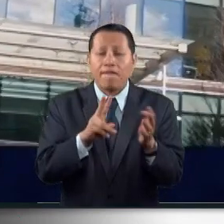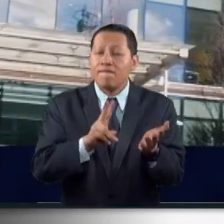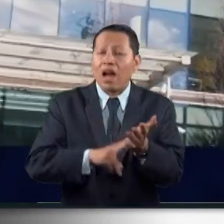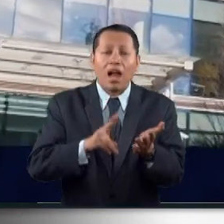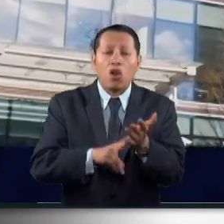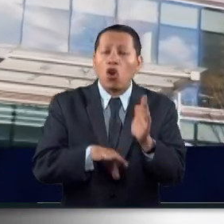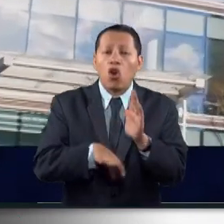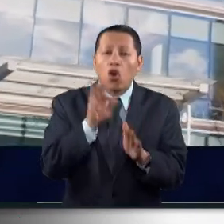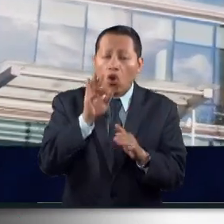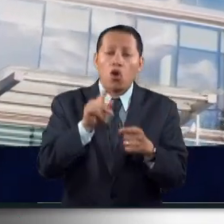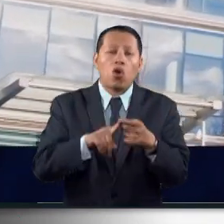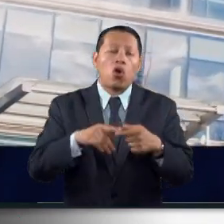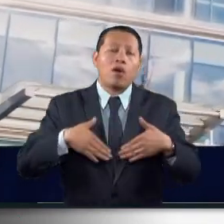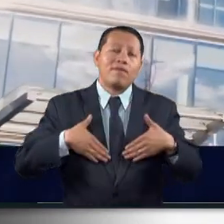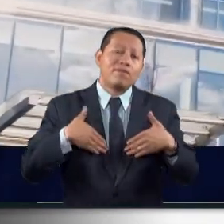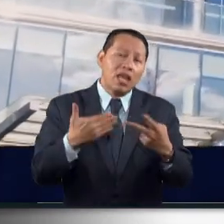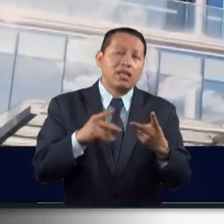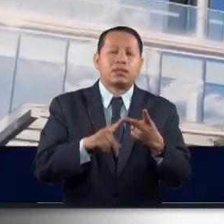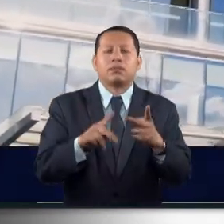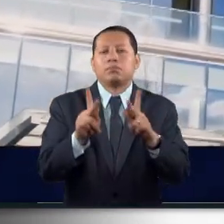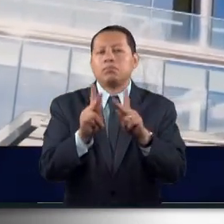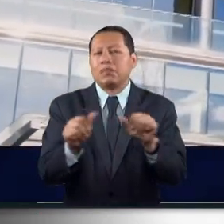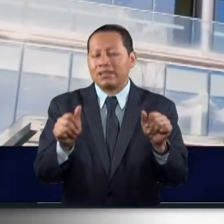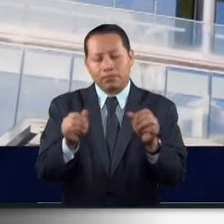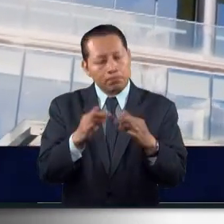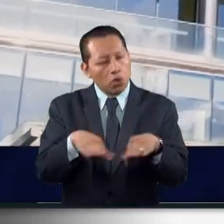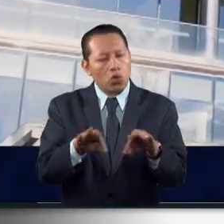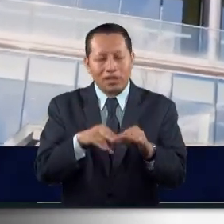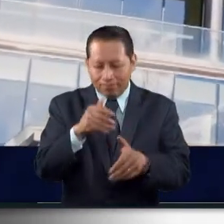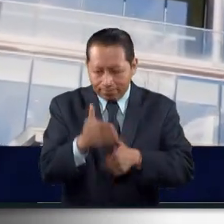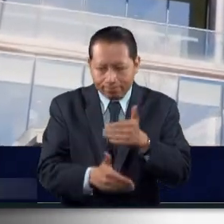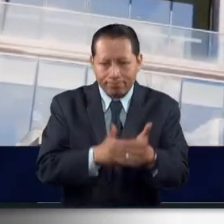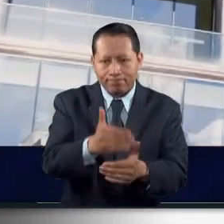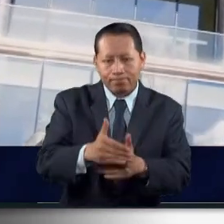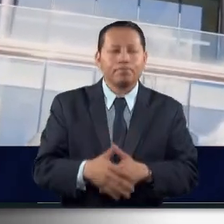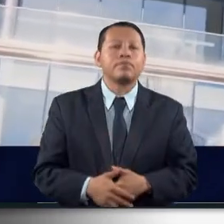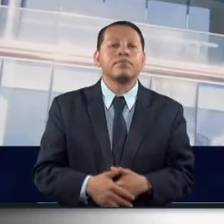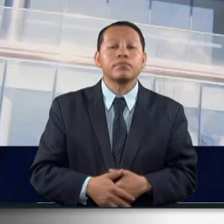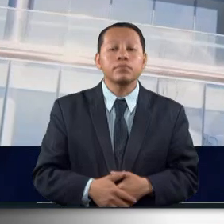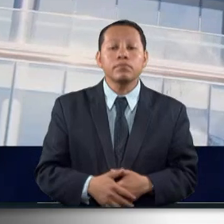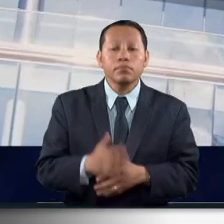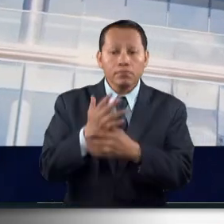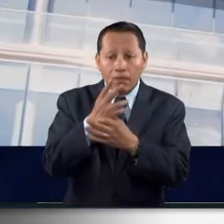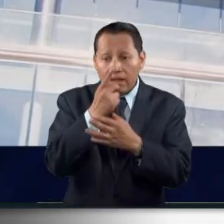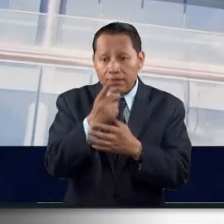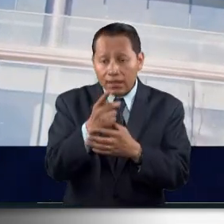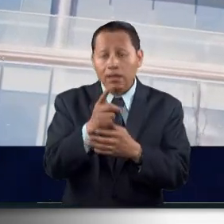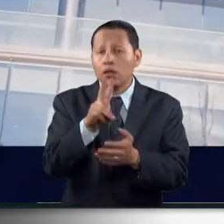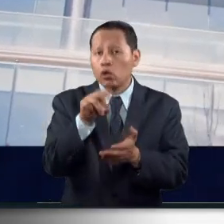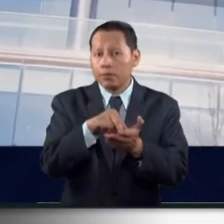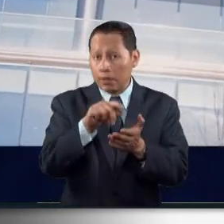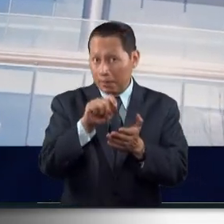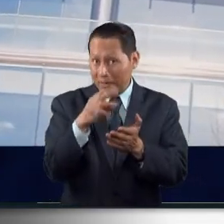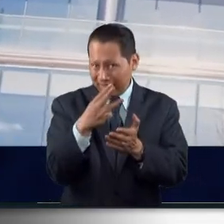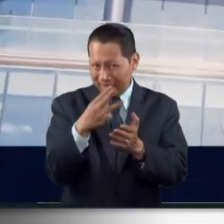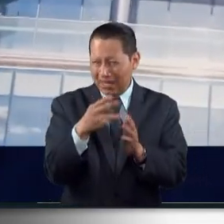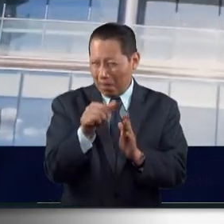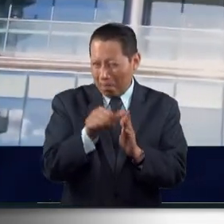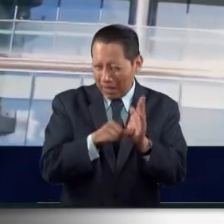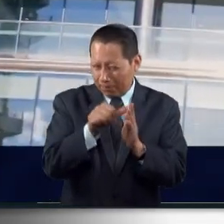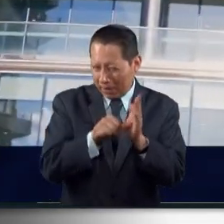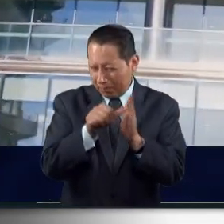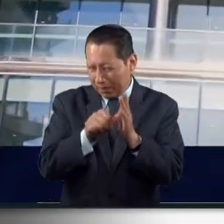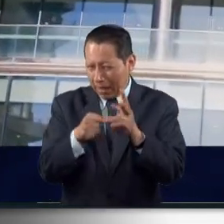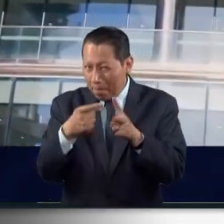nos importa es poderlo firmar en los primeros meses de 2023, porque también existe ahí un